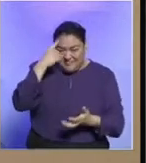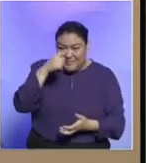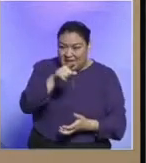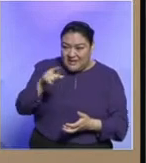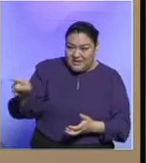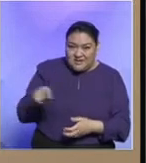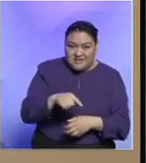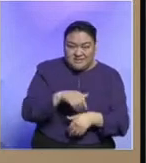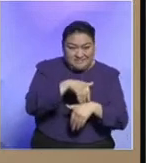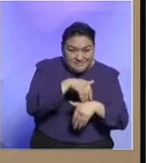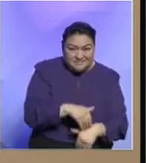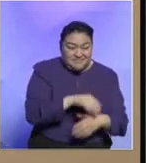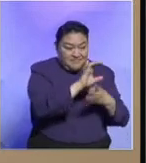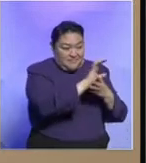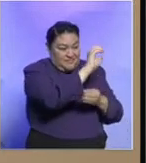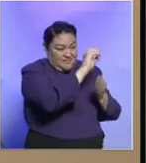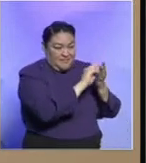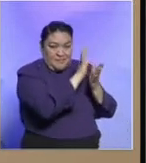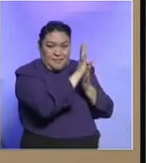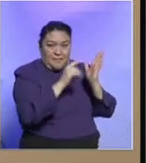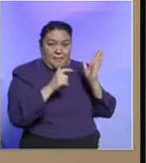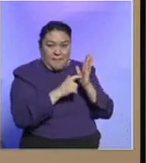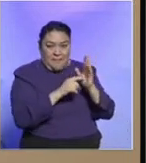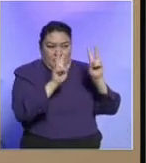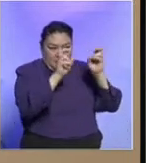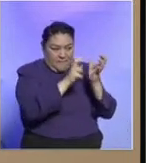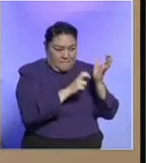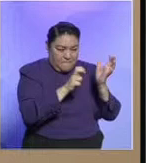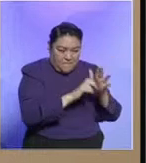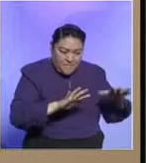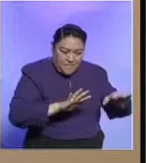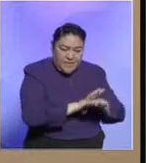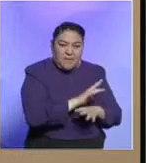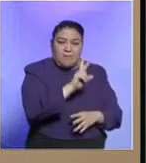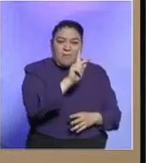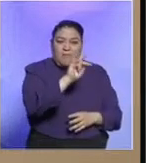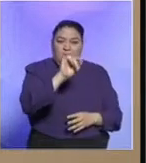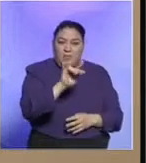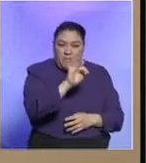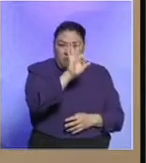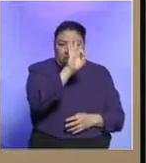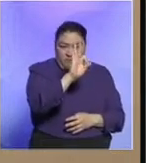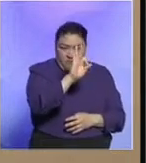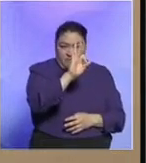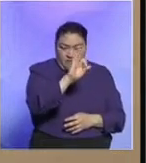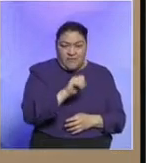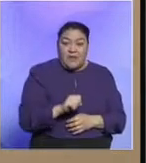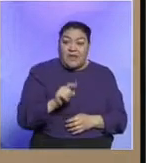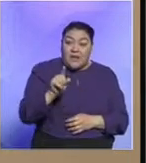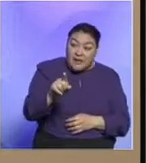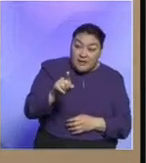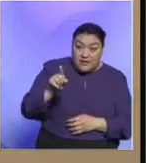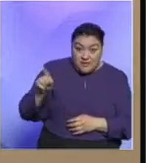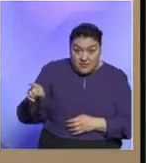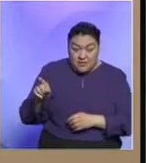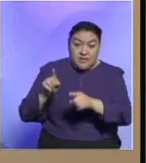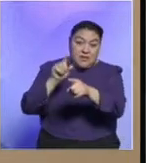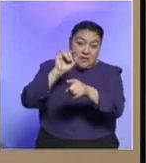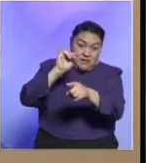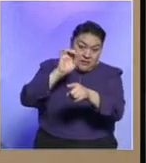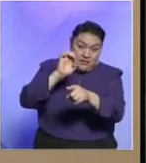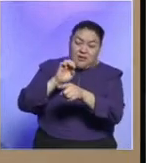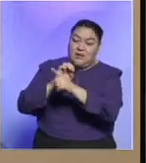de la reforma en materia del Poder Judicial, las autoridades promoventes acuden